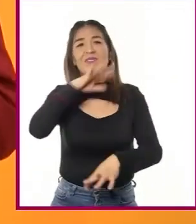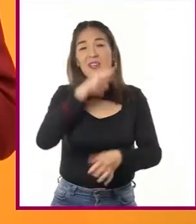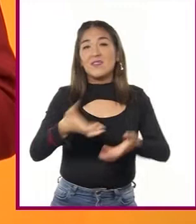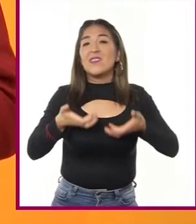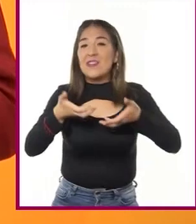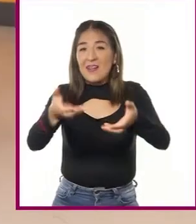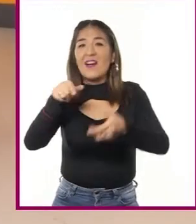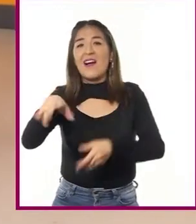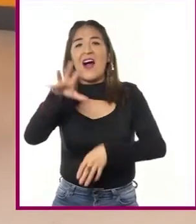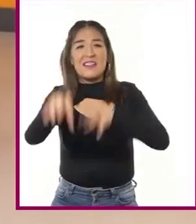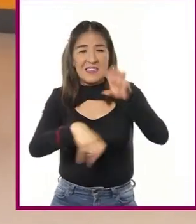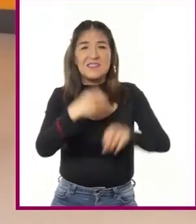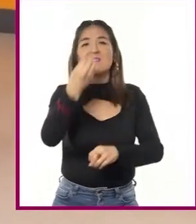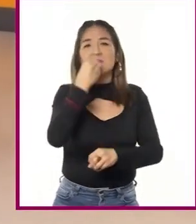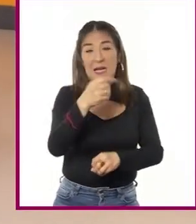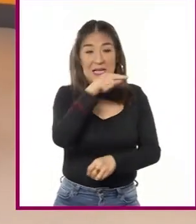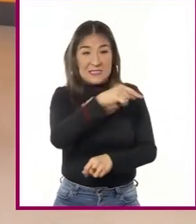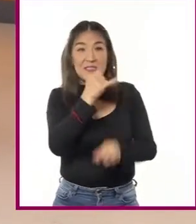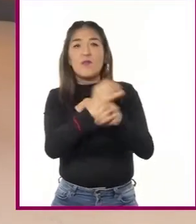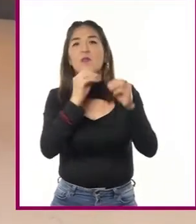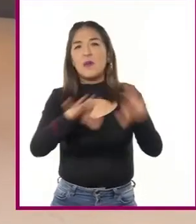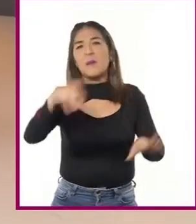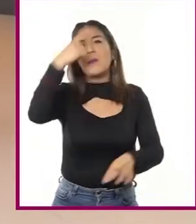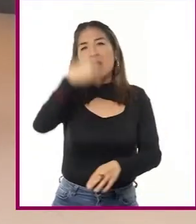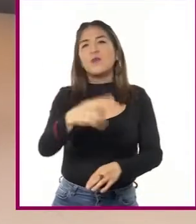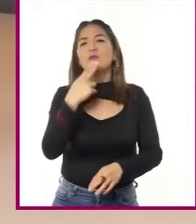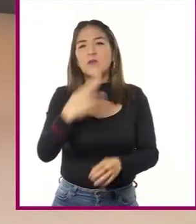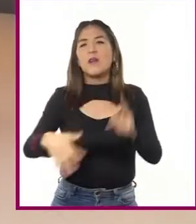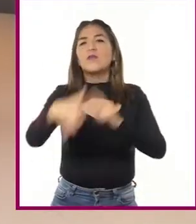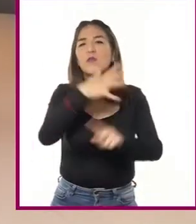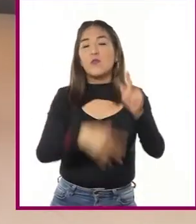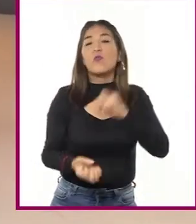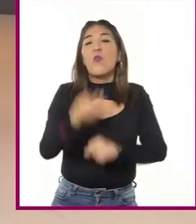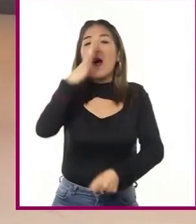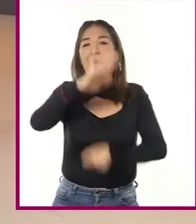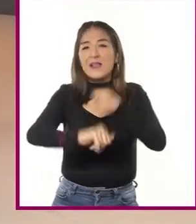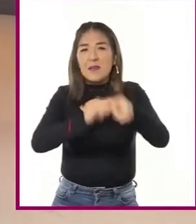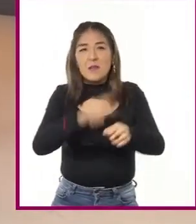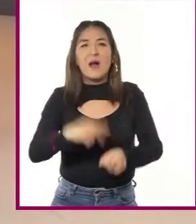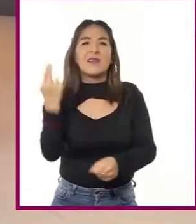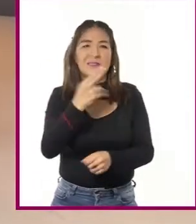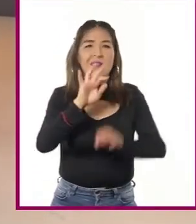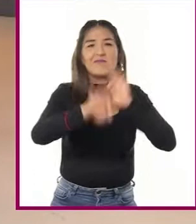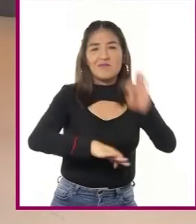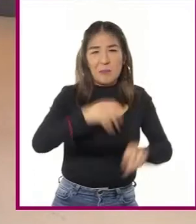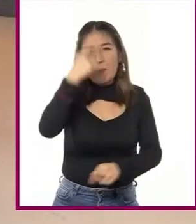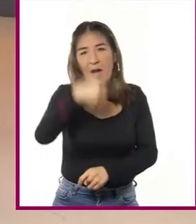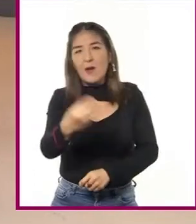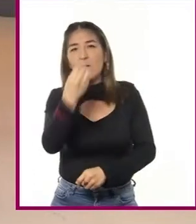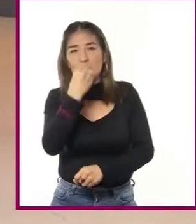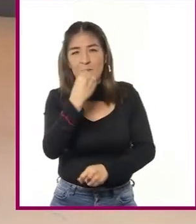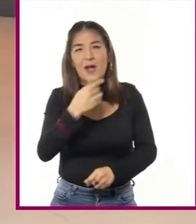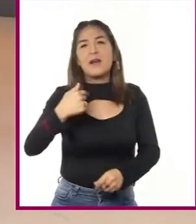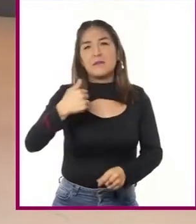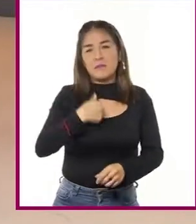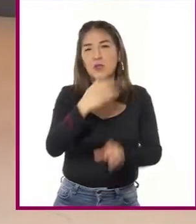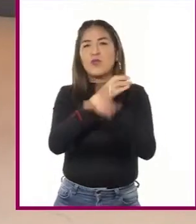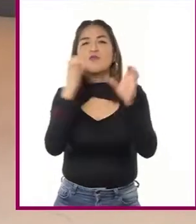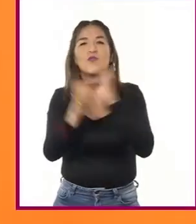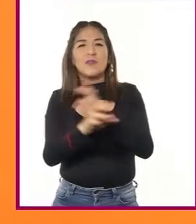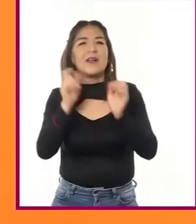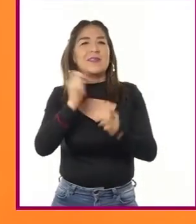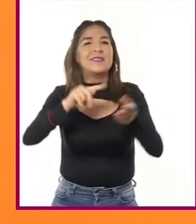oficial nos puede ser útil para determinar la cantidad de animalitos que pudieran necesitar ser alimentados con nuestro objeto